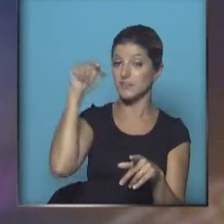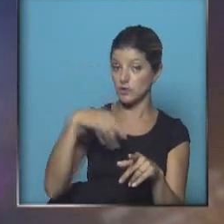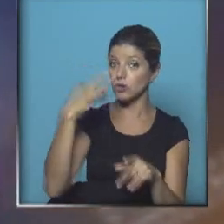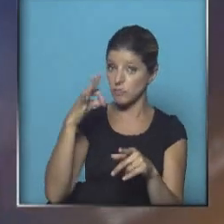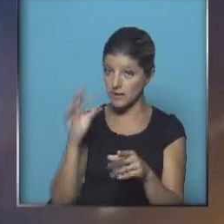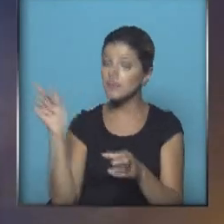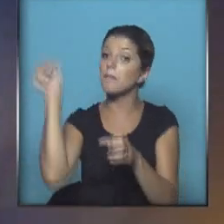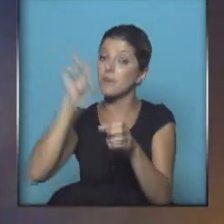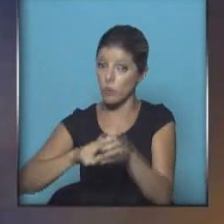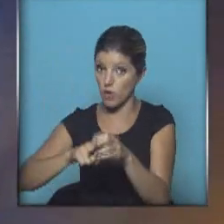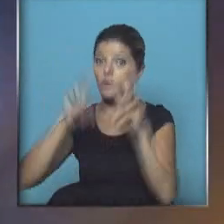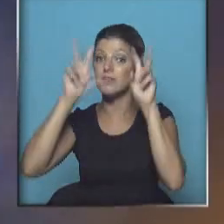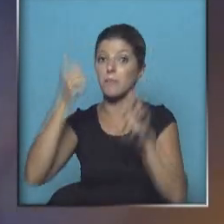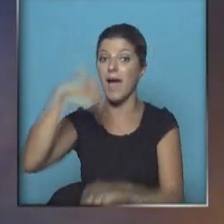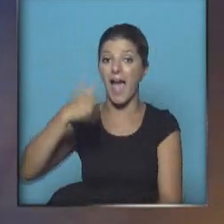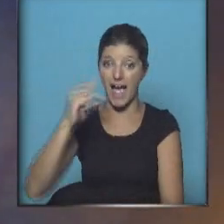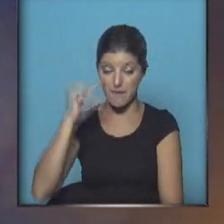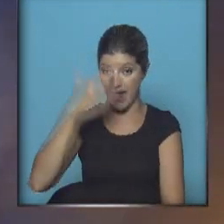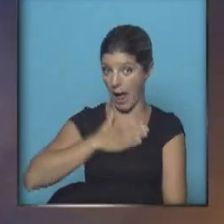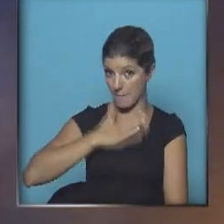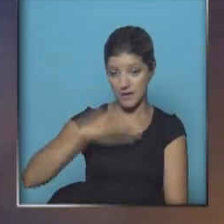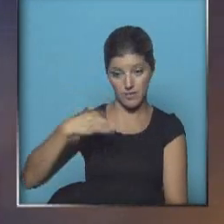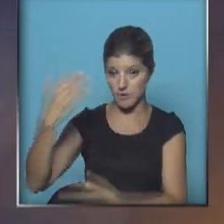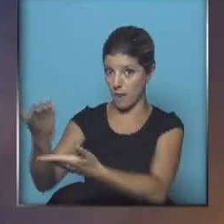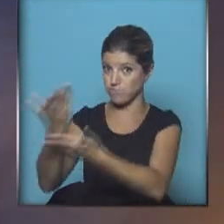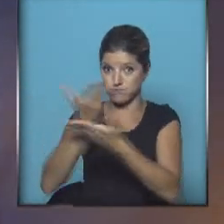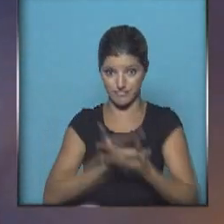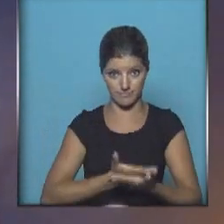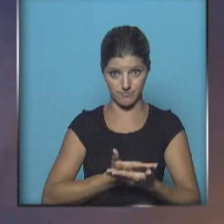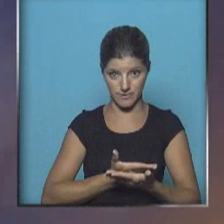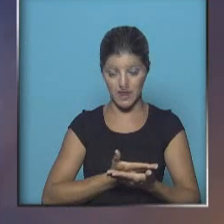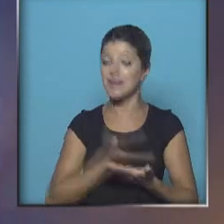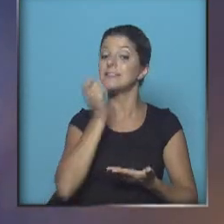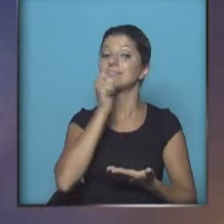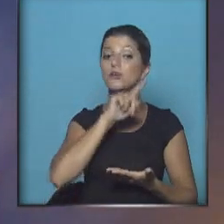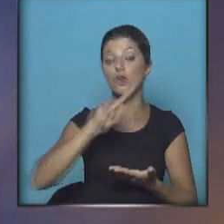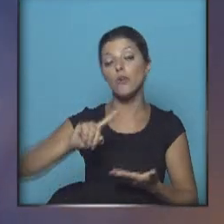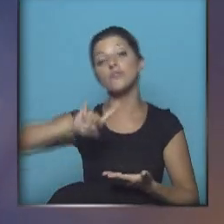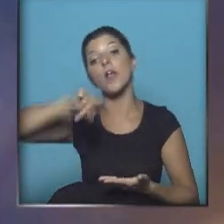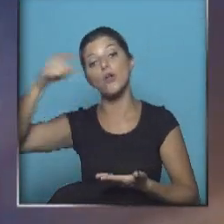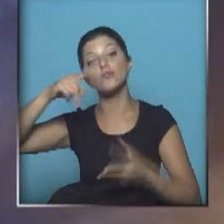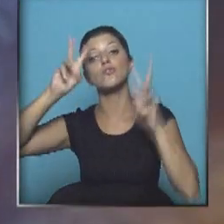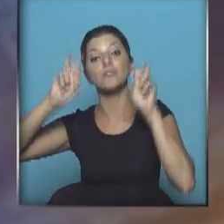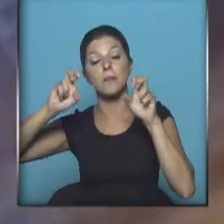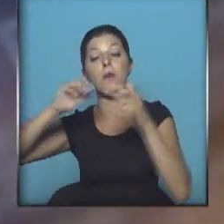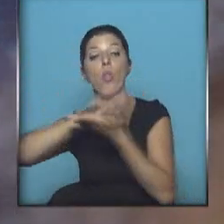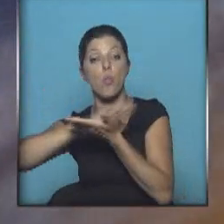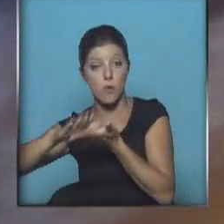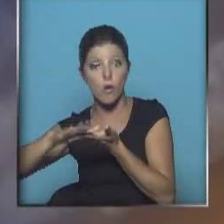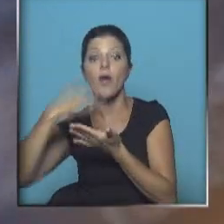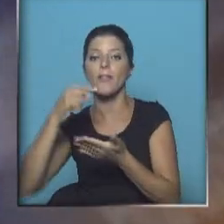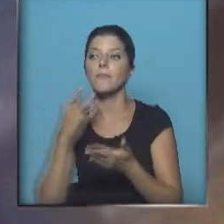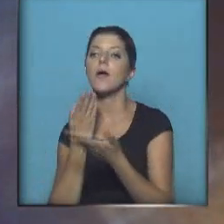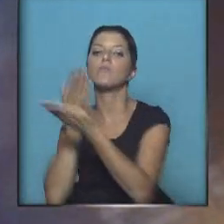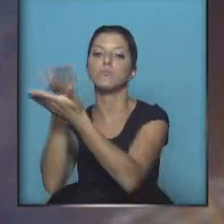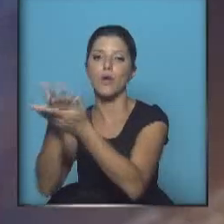el atentado a la AMIA, tendrían que haber presentado a mí. Si no tenía que ver, si eran hechos nuevos, distintos, tendría que haberlo enviado